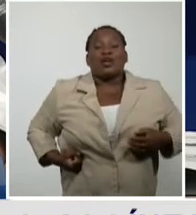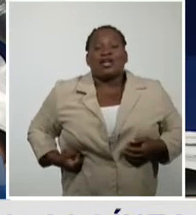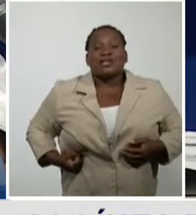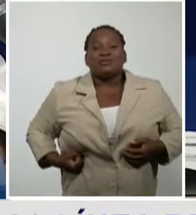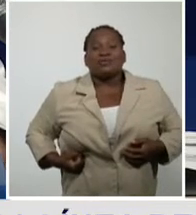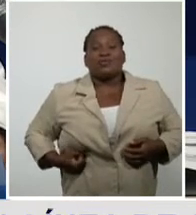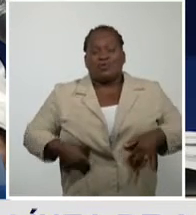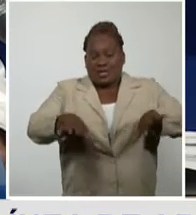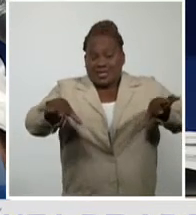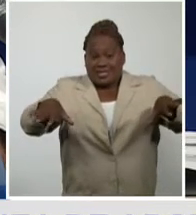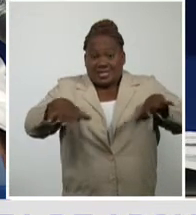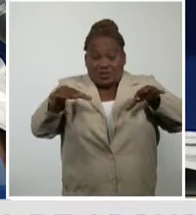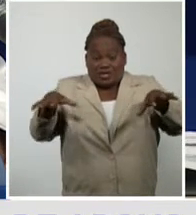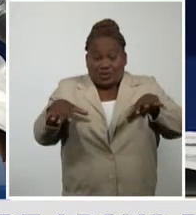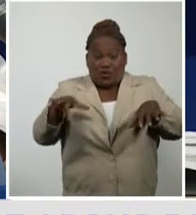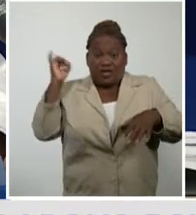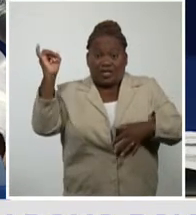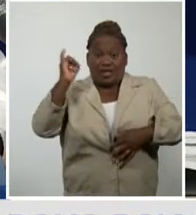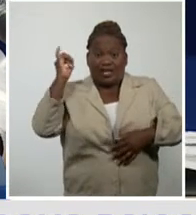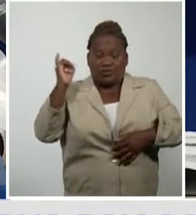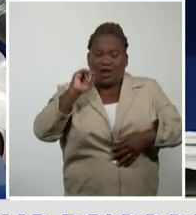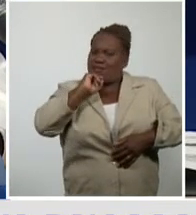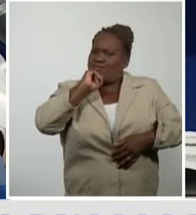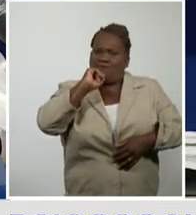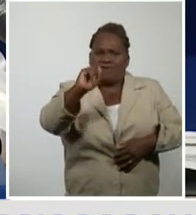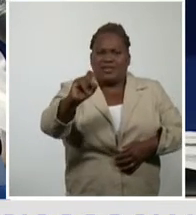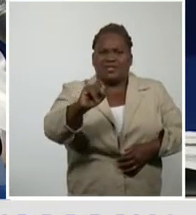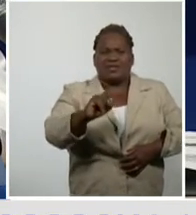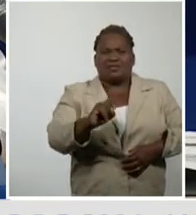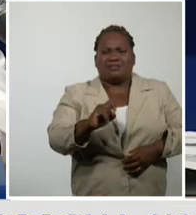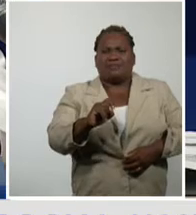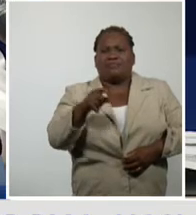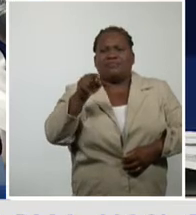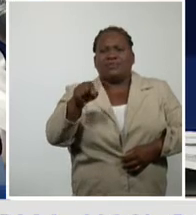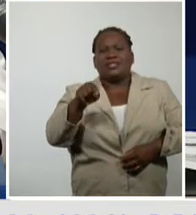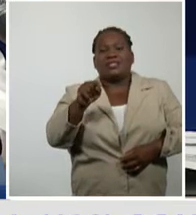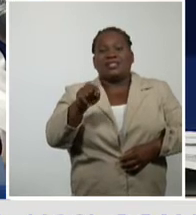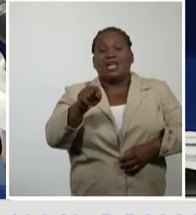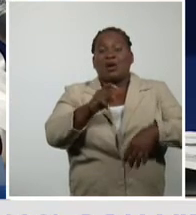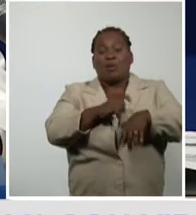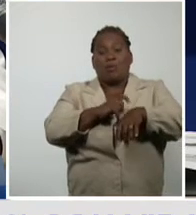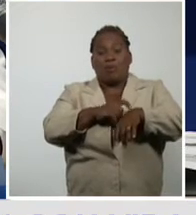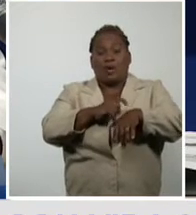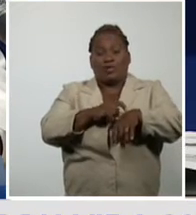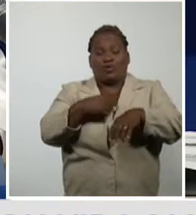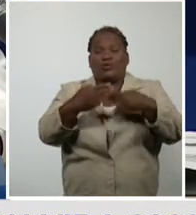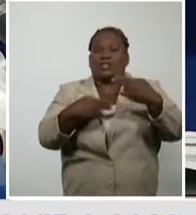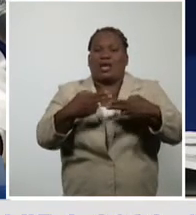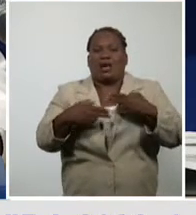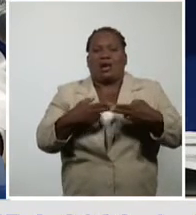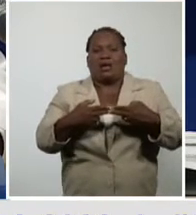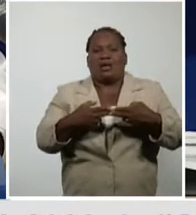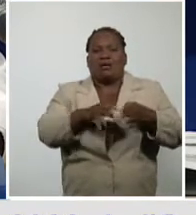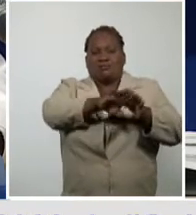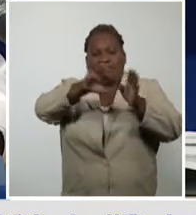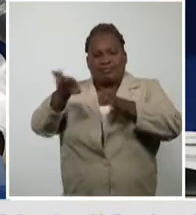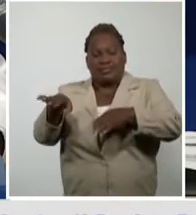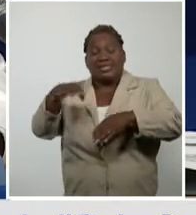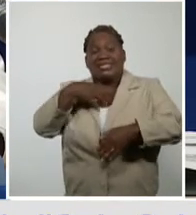situación internacional, va a ser difícil que se llegue en un momento determinado a cero. Además tiene una